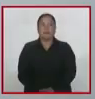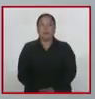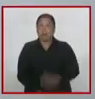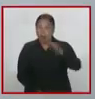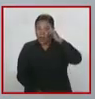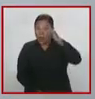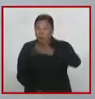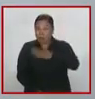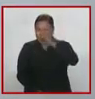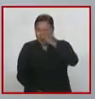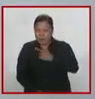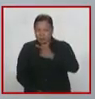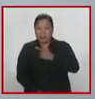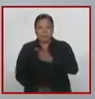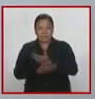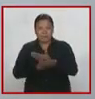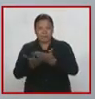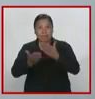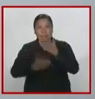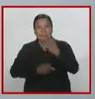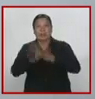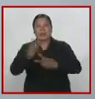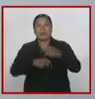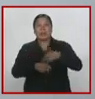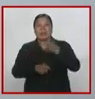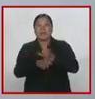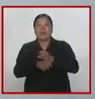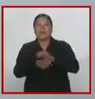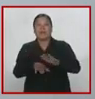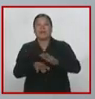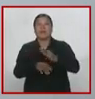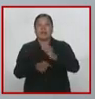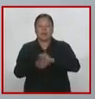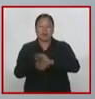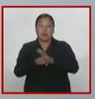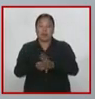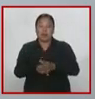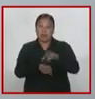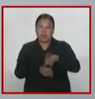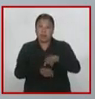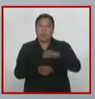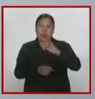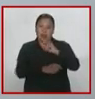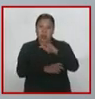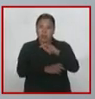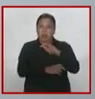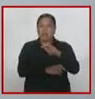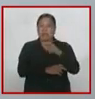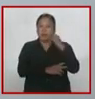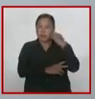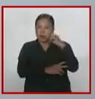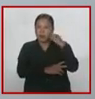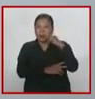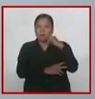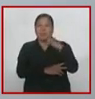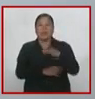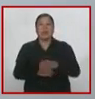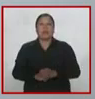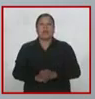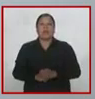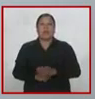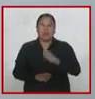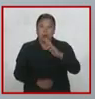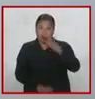hola qué tal cómo están muy buenas noches bienvenidos bienvenidas a esta transmisión que realizamos desde la corporación guanteña de radio y televisión